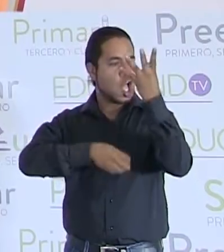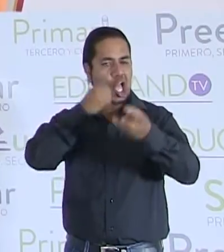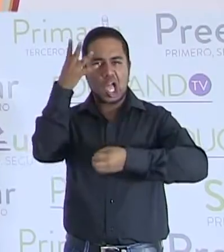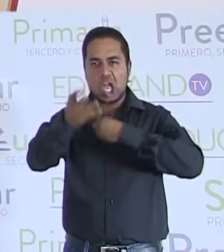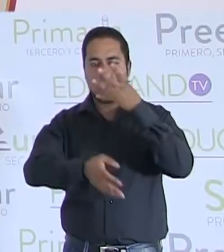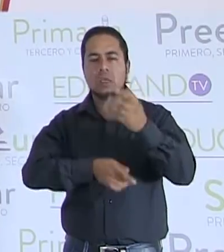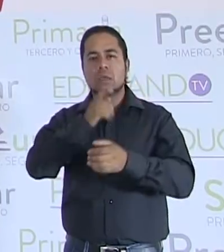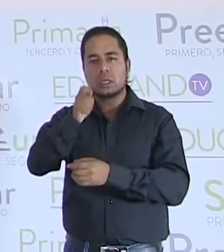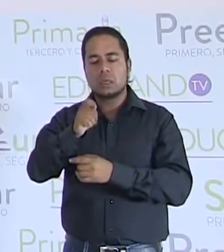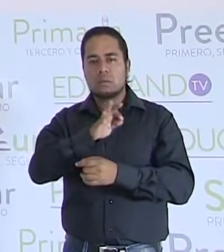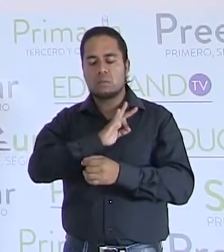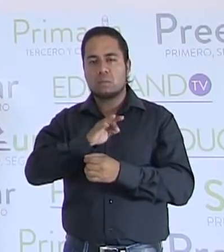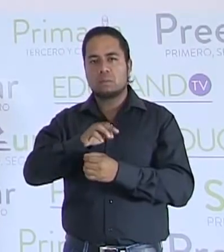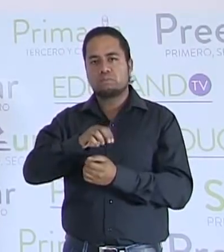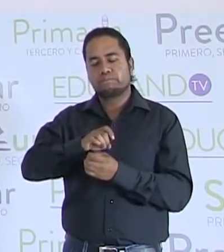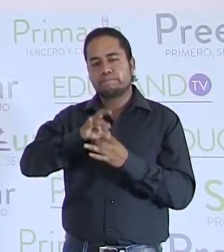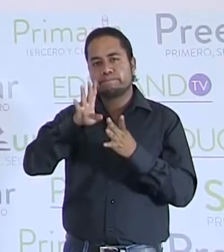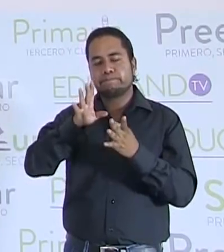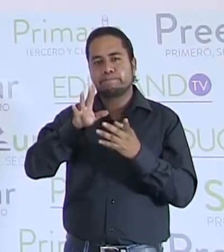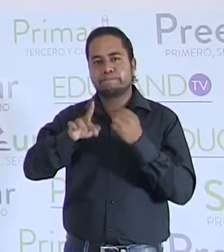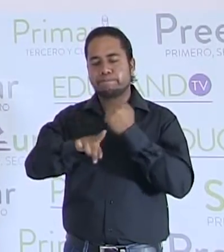nos podemos meter en problemas.